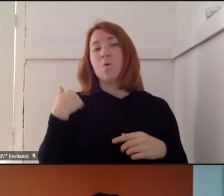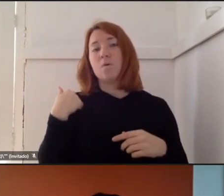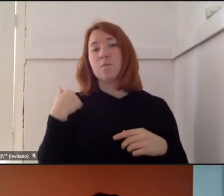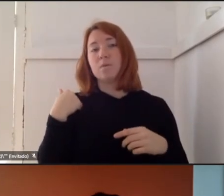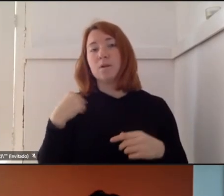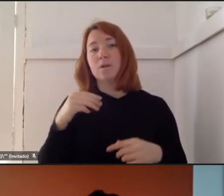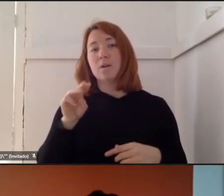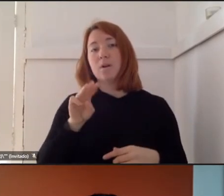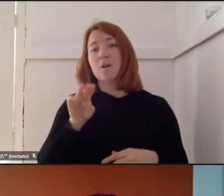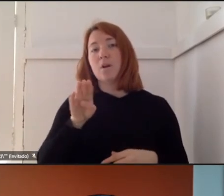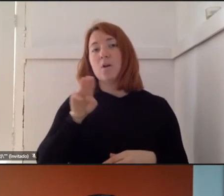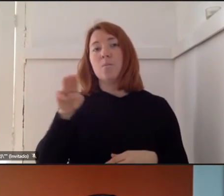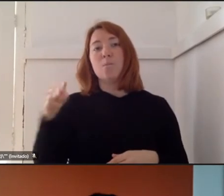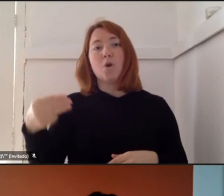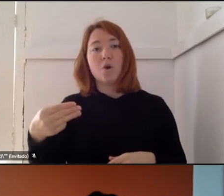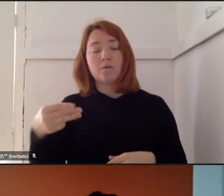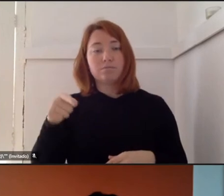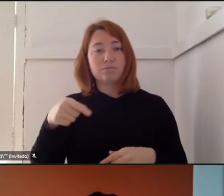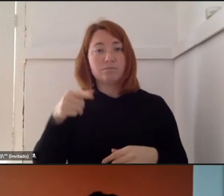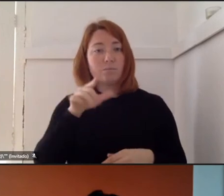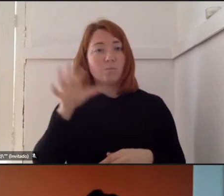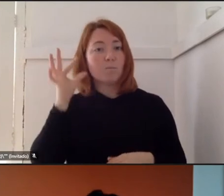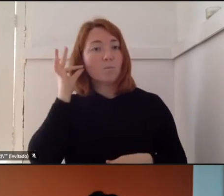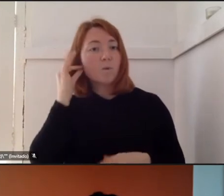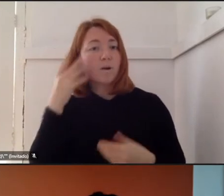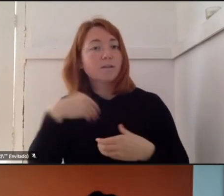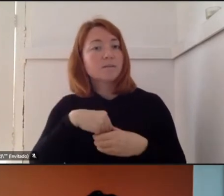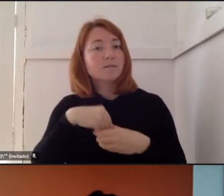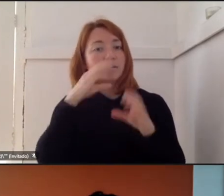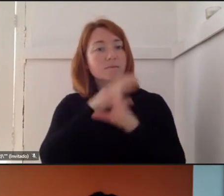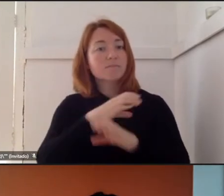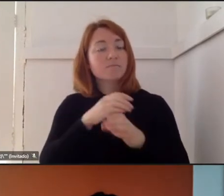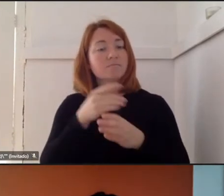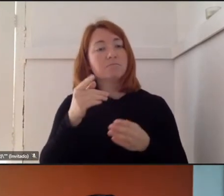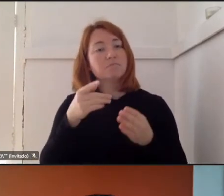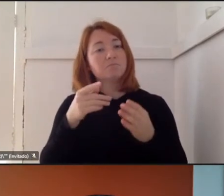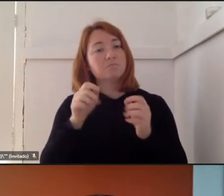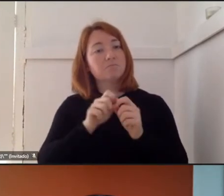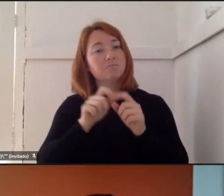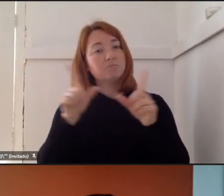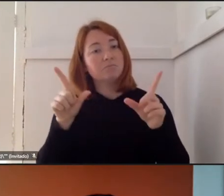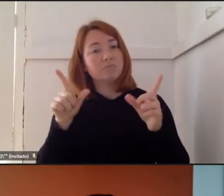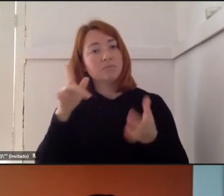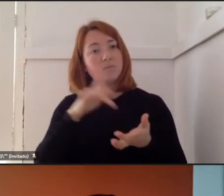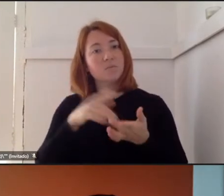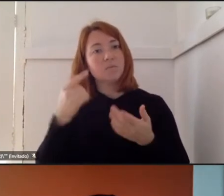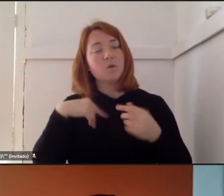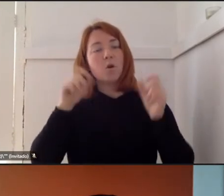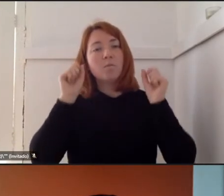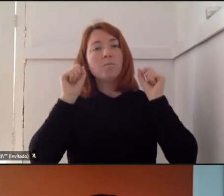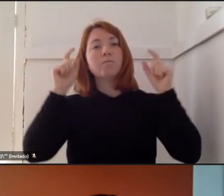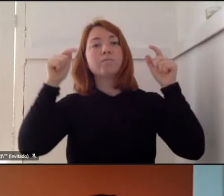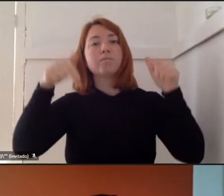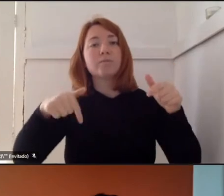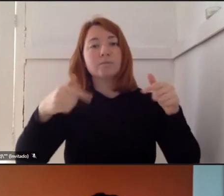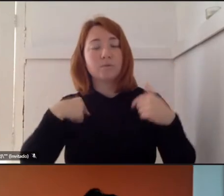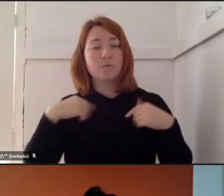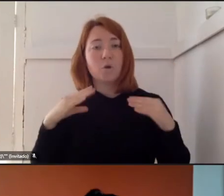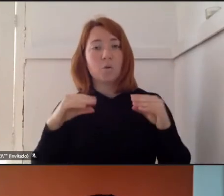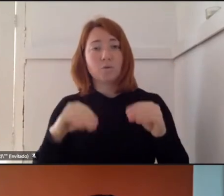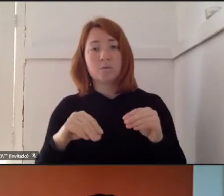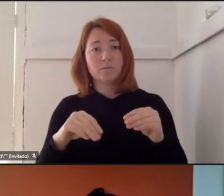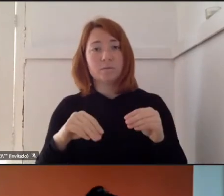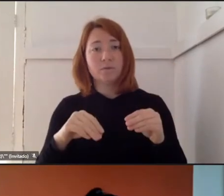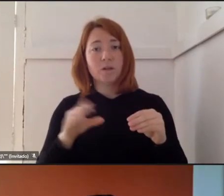entrada, ahora no me acuerdo del nombre, pero era desde que me levanto, todo lo que estoy utilizando, que ha sido inventado por